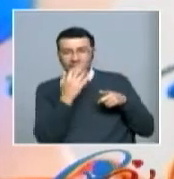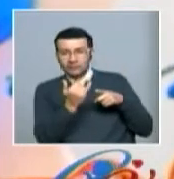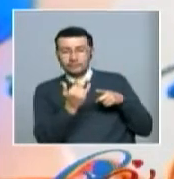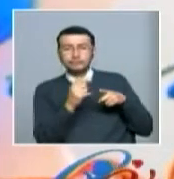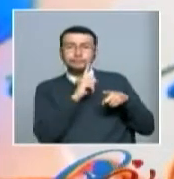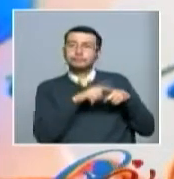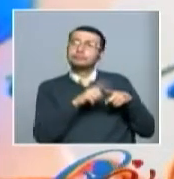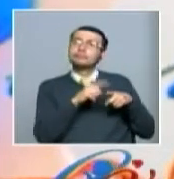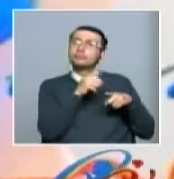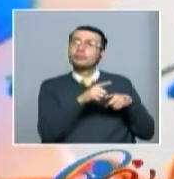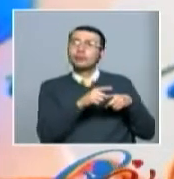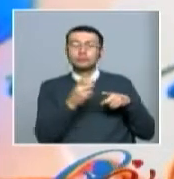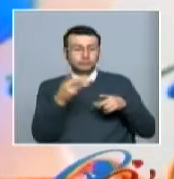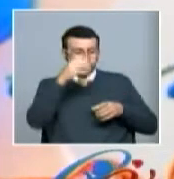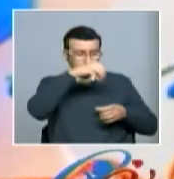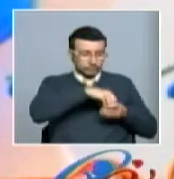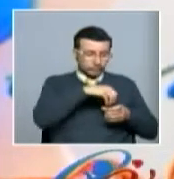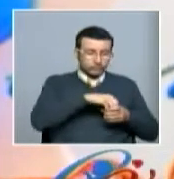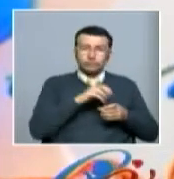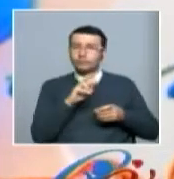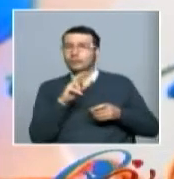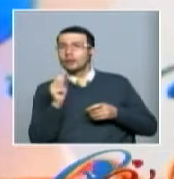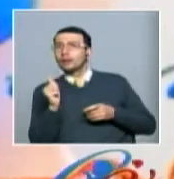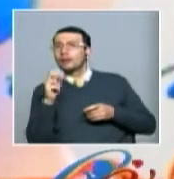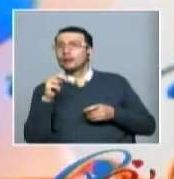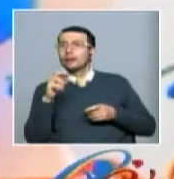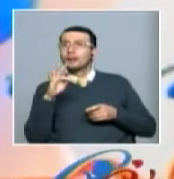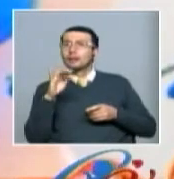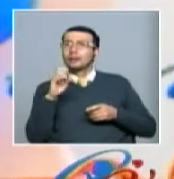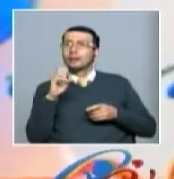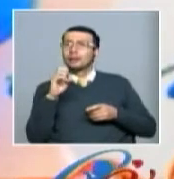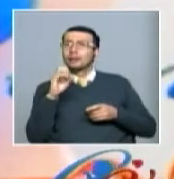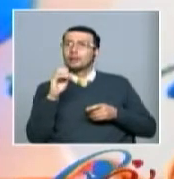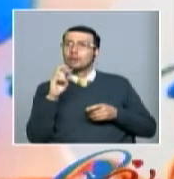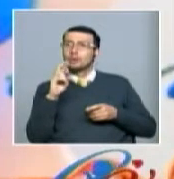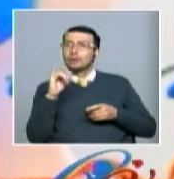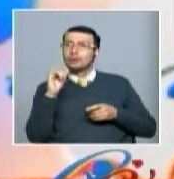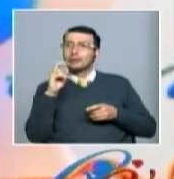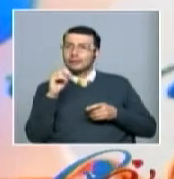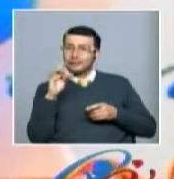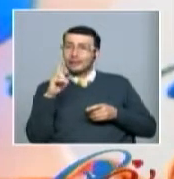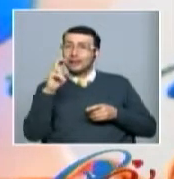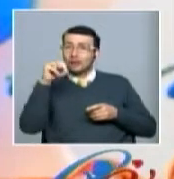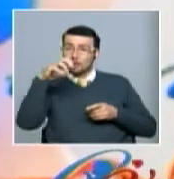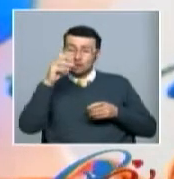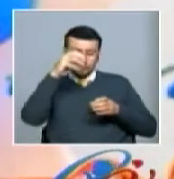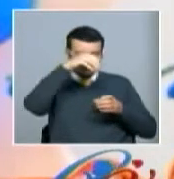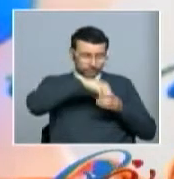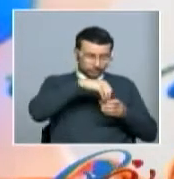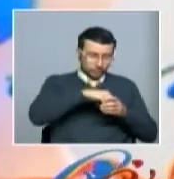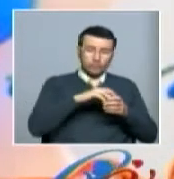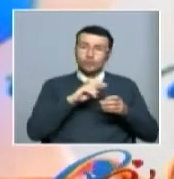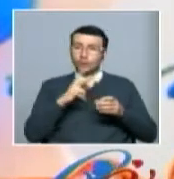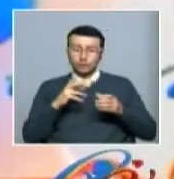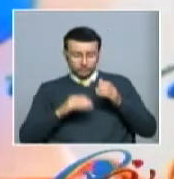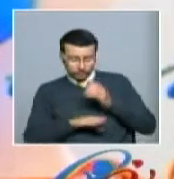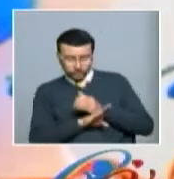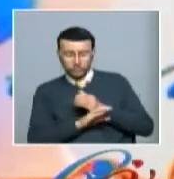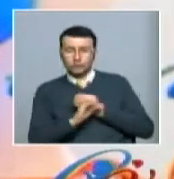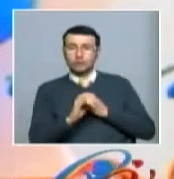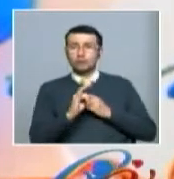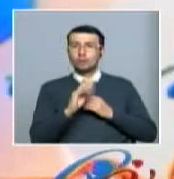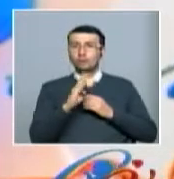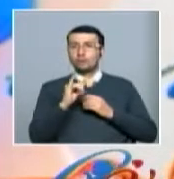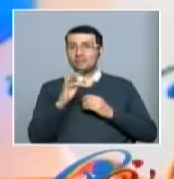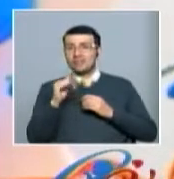secundarios, uno que es anterointerno y otro anteroexterno. El anterointerno da raíz interna del mediano y nervio cubital, brachial